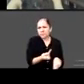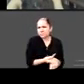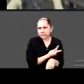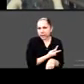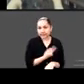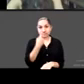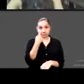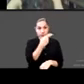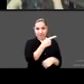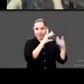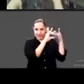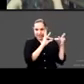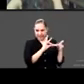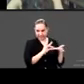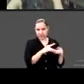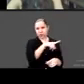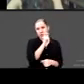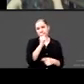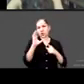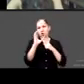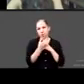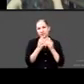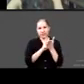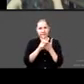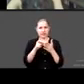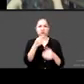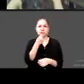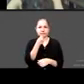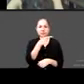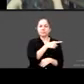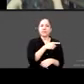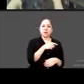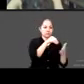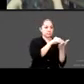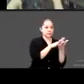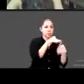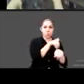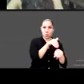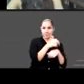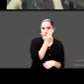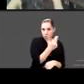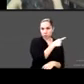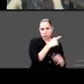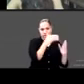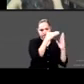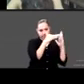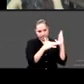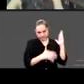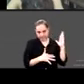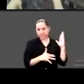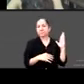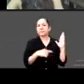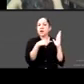del los derechos del niño, en su observación general número 8, lo que yo quiero subrayar es la importancia que ha tenido